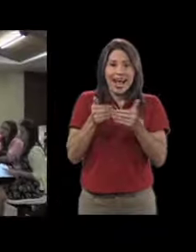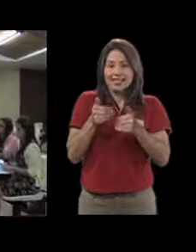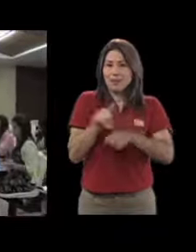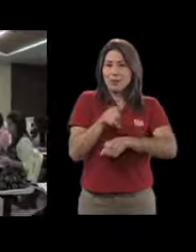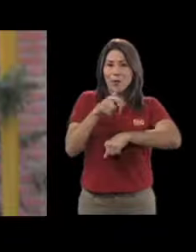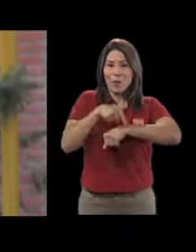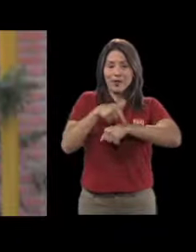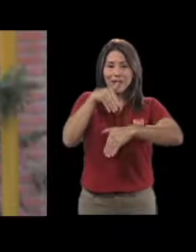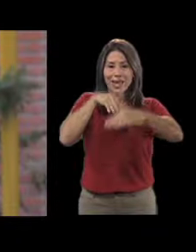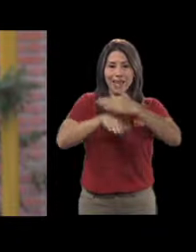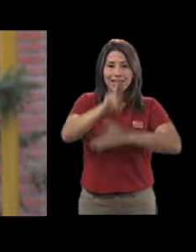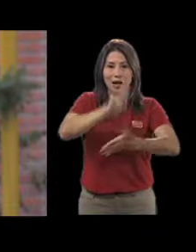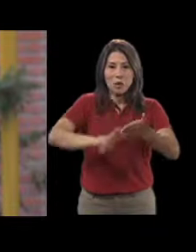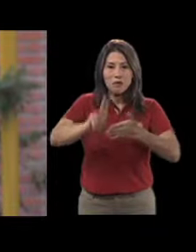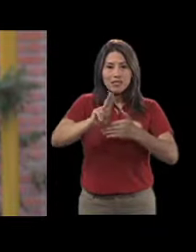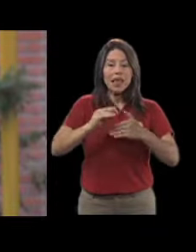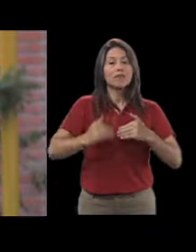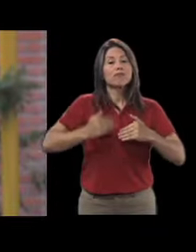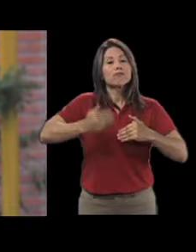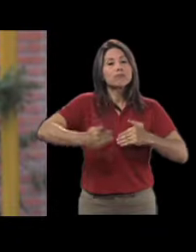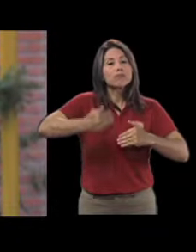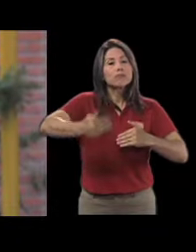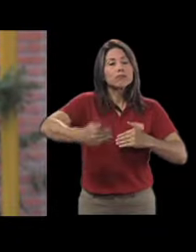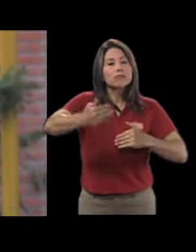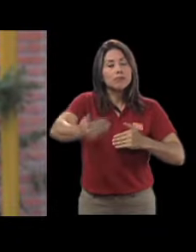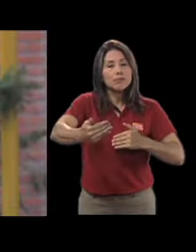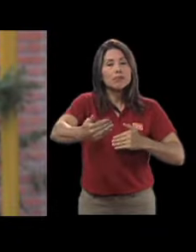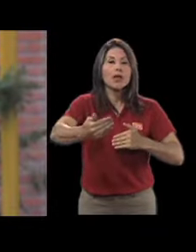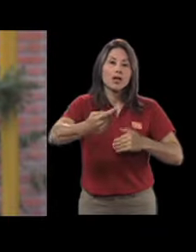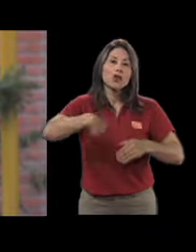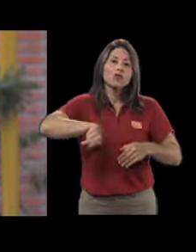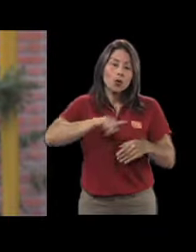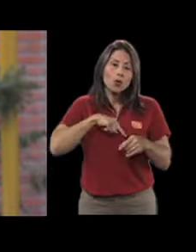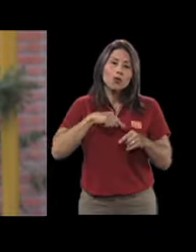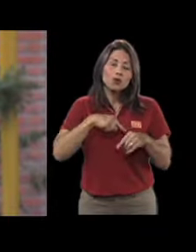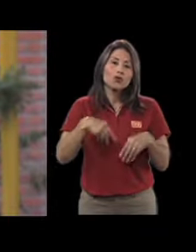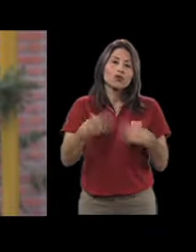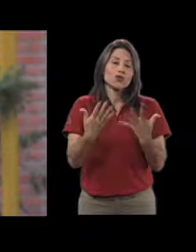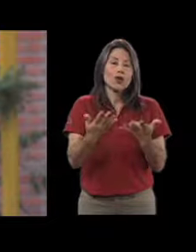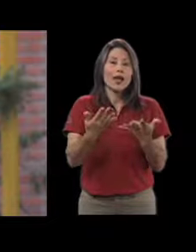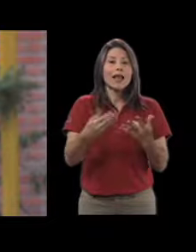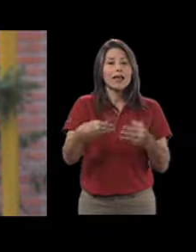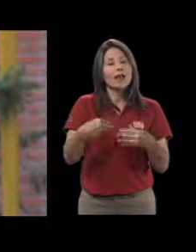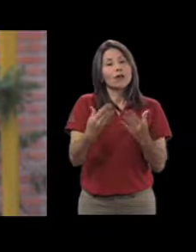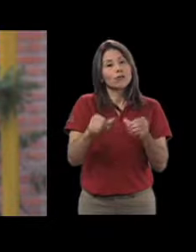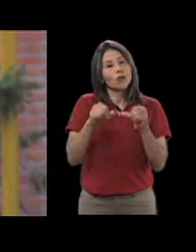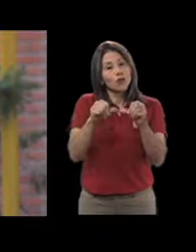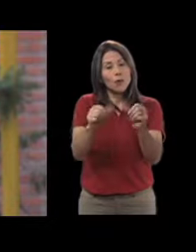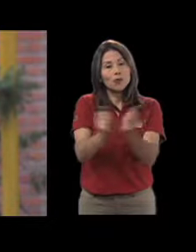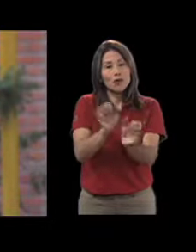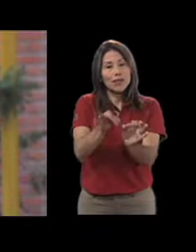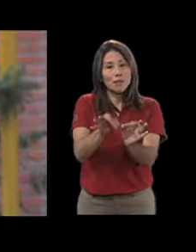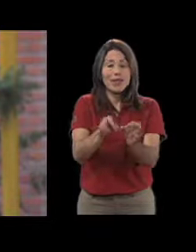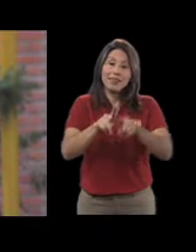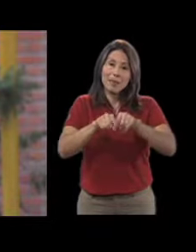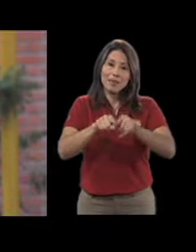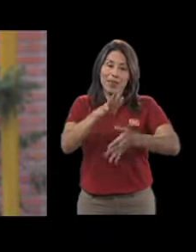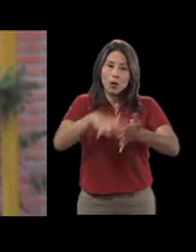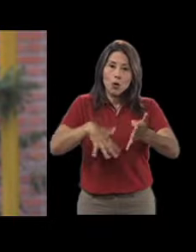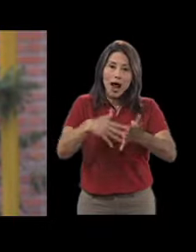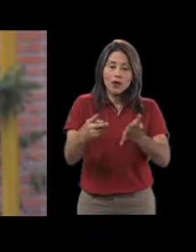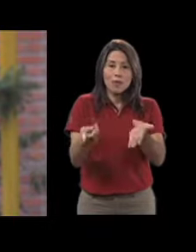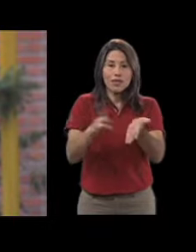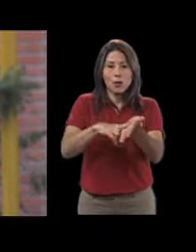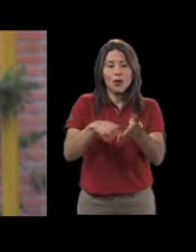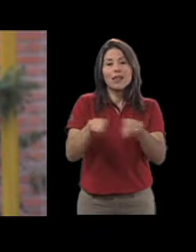universidad y cada ciclo lo vamos retomando porque depende del horario en que hayan matriculado clases y de las actividades propias de los